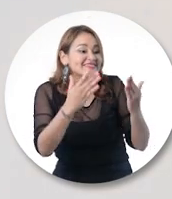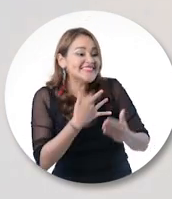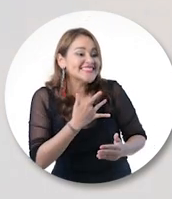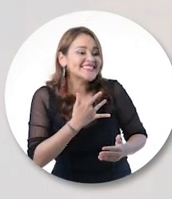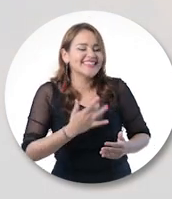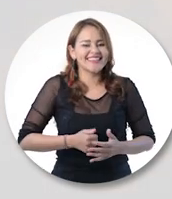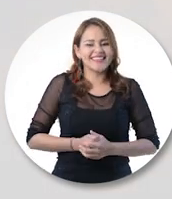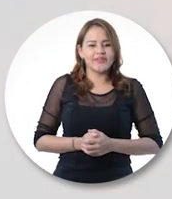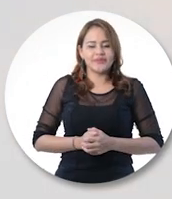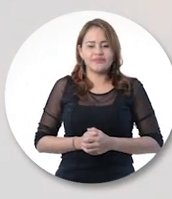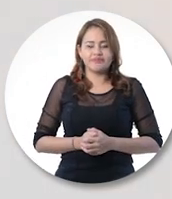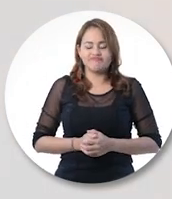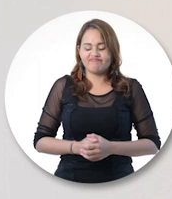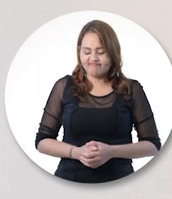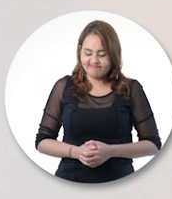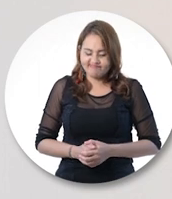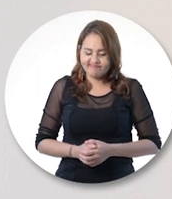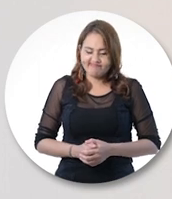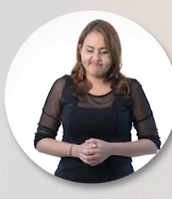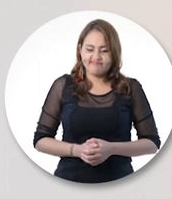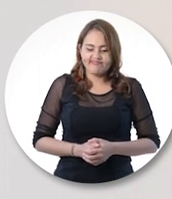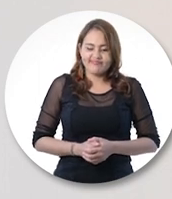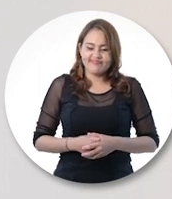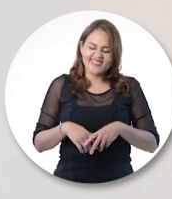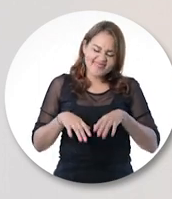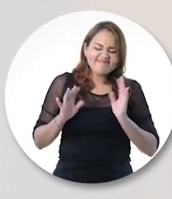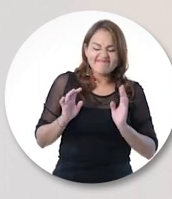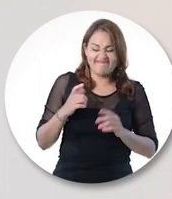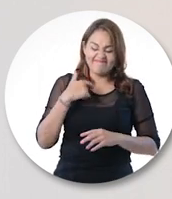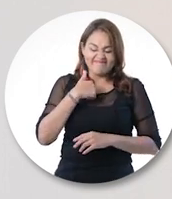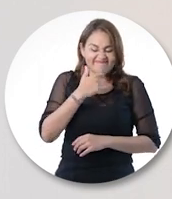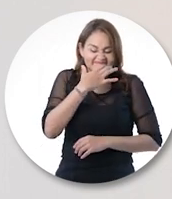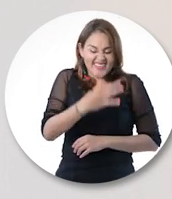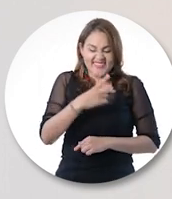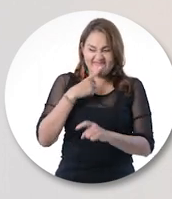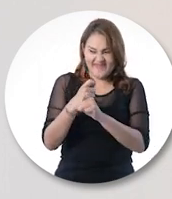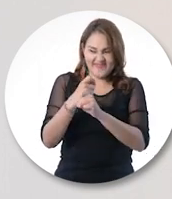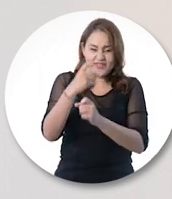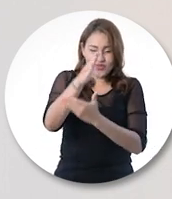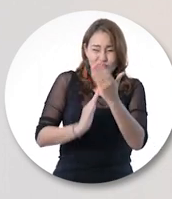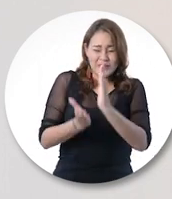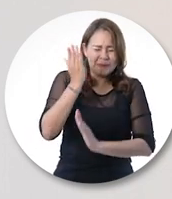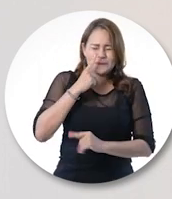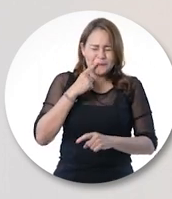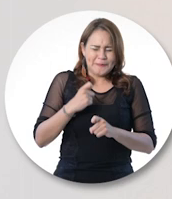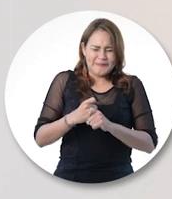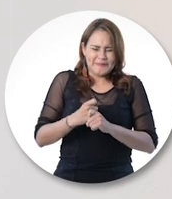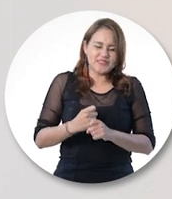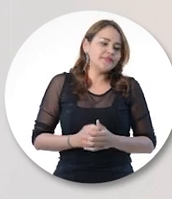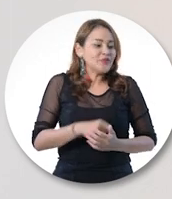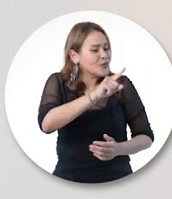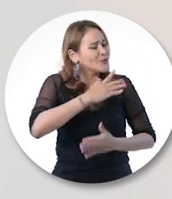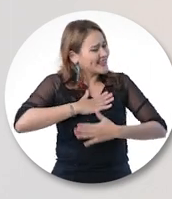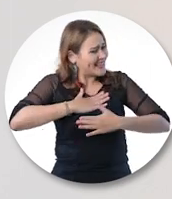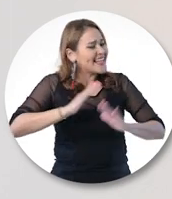¿Cómo te fue? Ana, yo veo bastante complicado subir mi promedio. No está nada fácil, pero tenemos